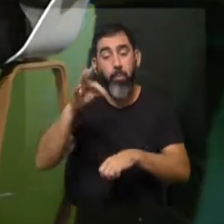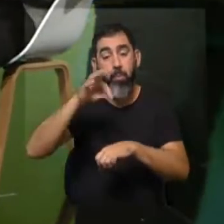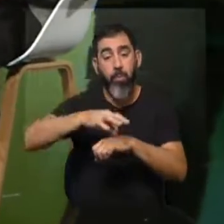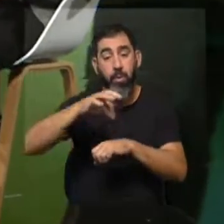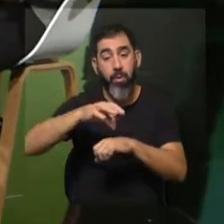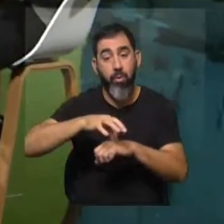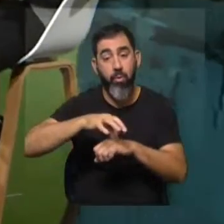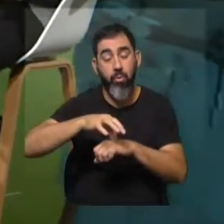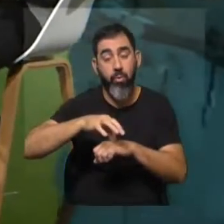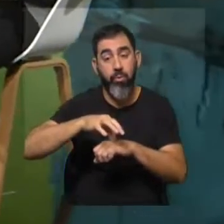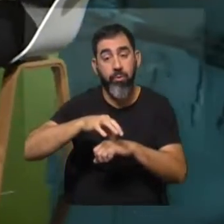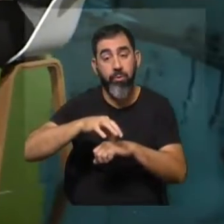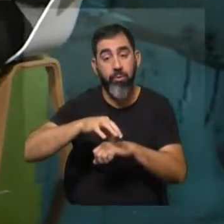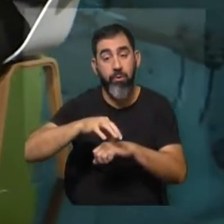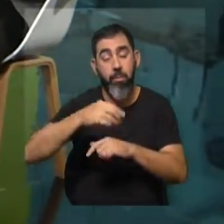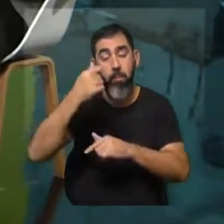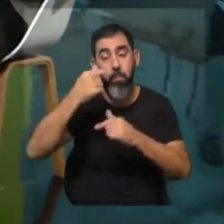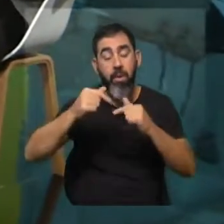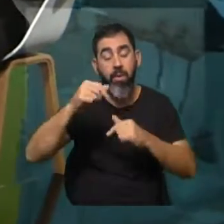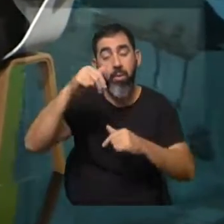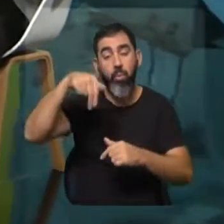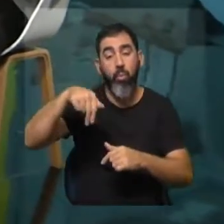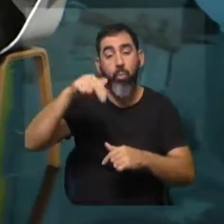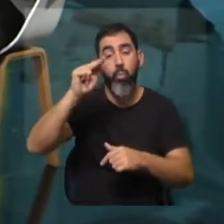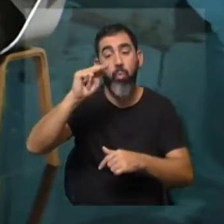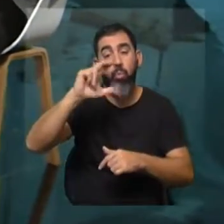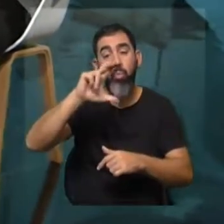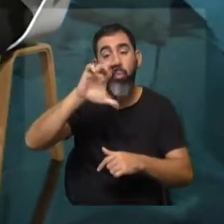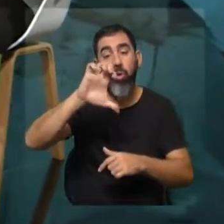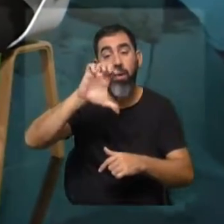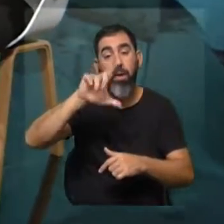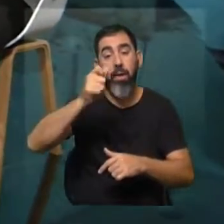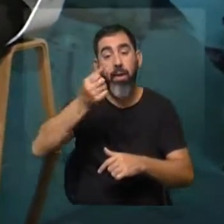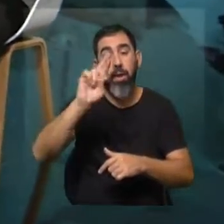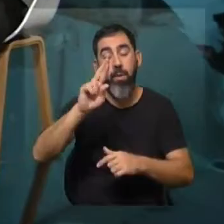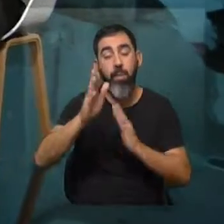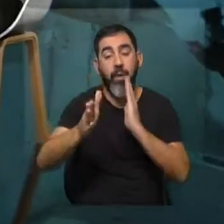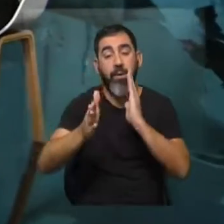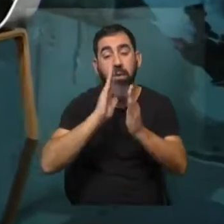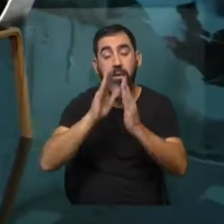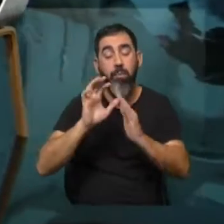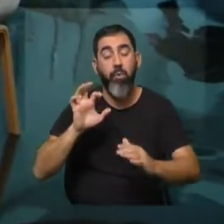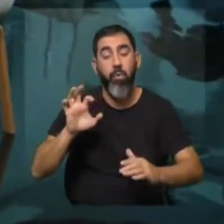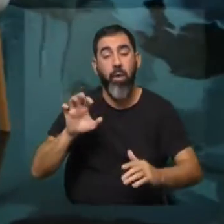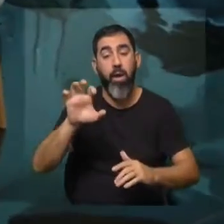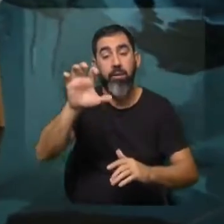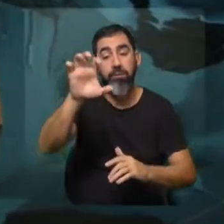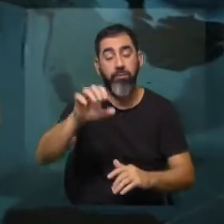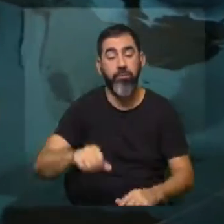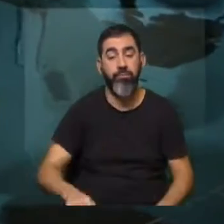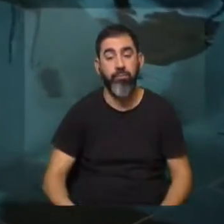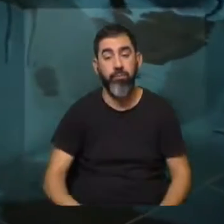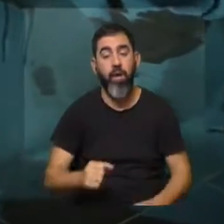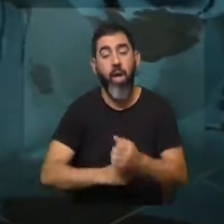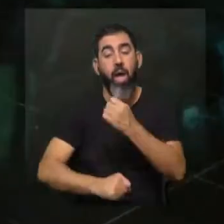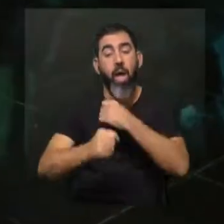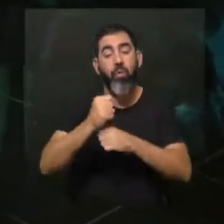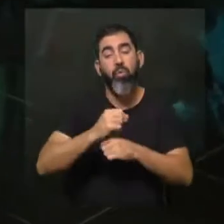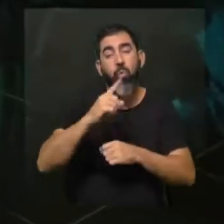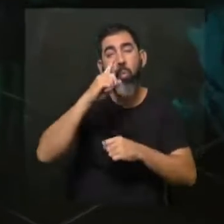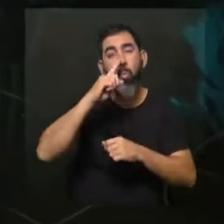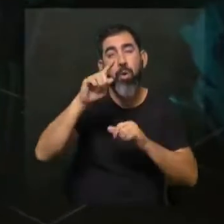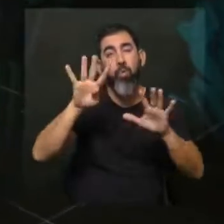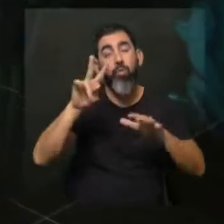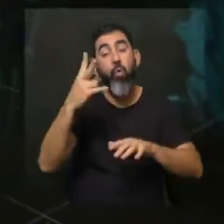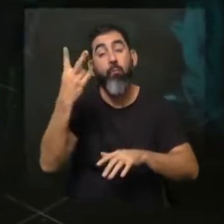de materiales nucleares, sustancias nucleares para tratamiento del cáncer, ya en la década del 20. ¿Sí?